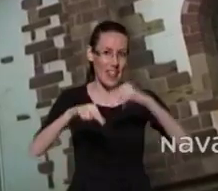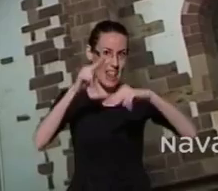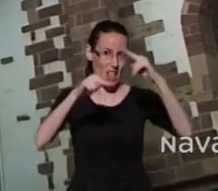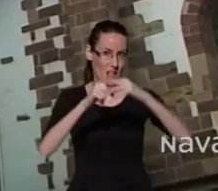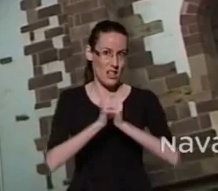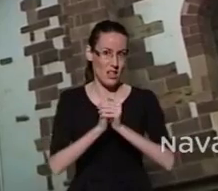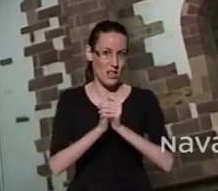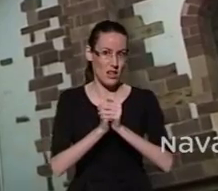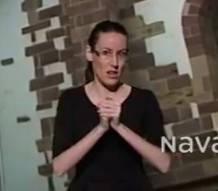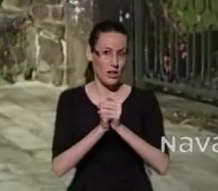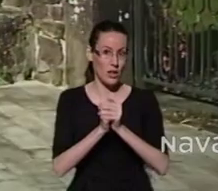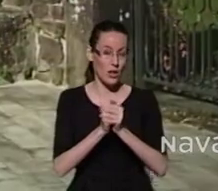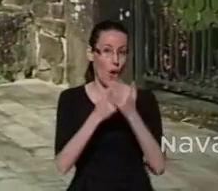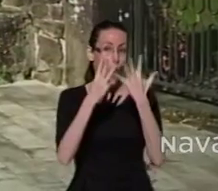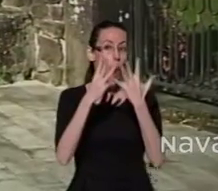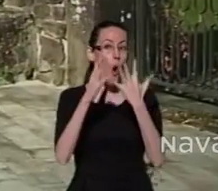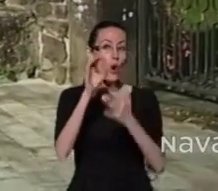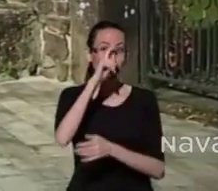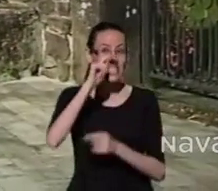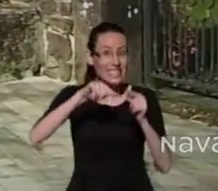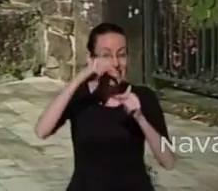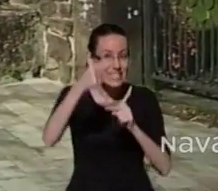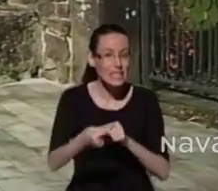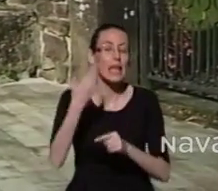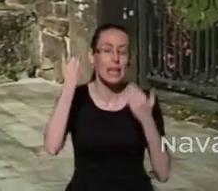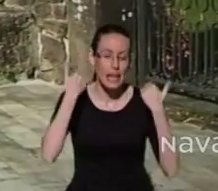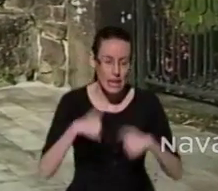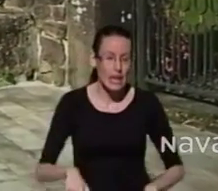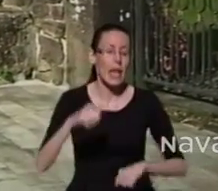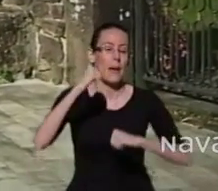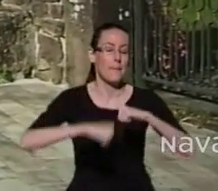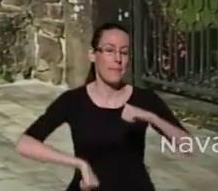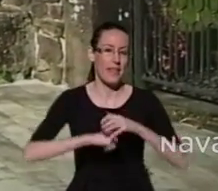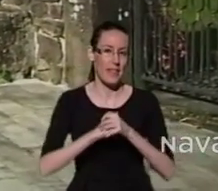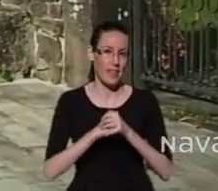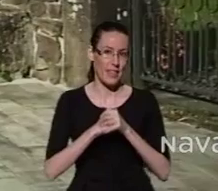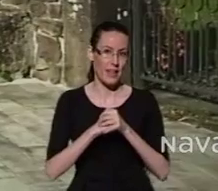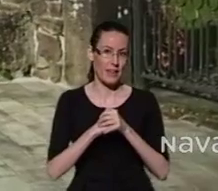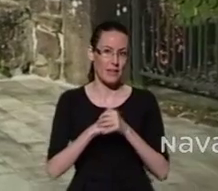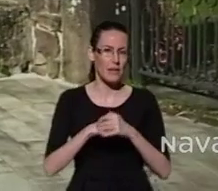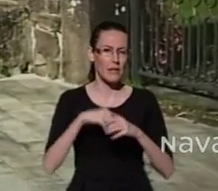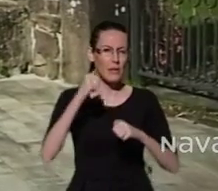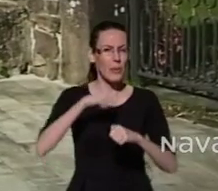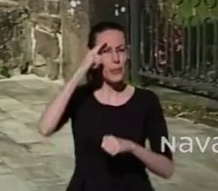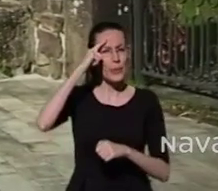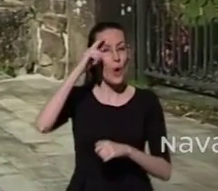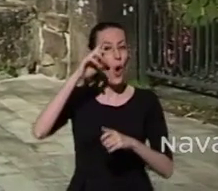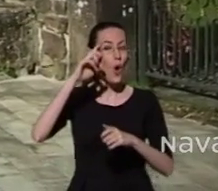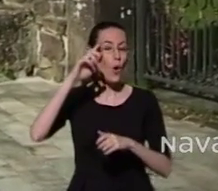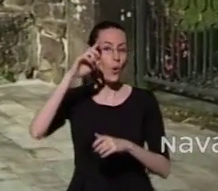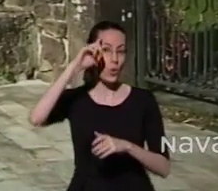construye otra iglesia. Las trazas de esa iglesia las hizo Francisco Palear Fratín, que era